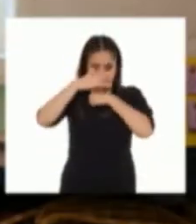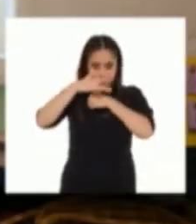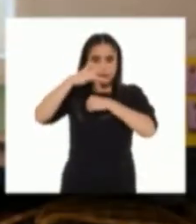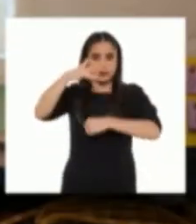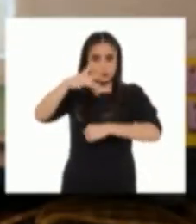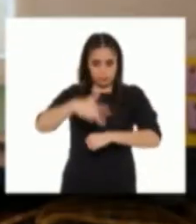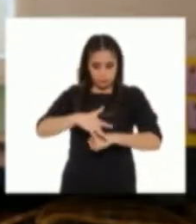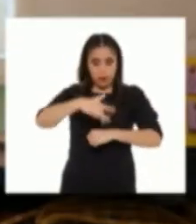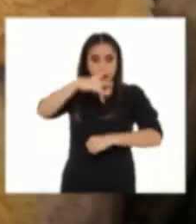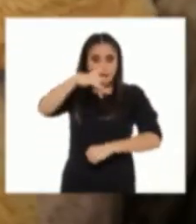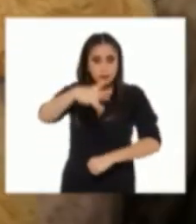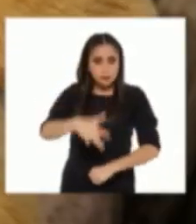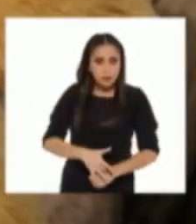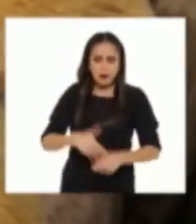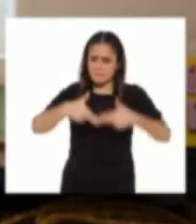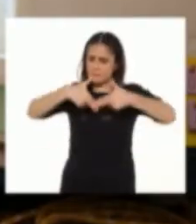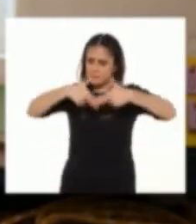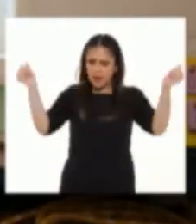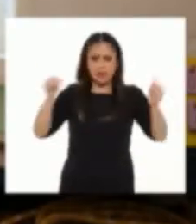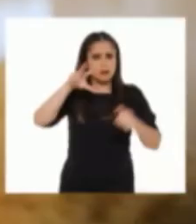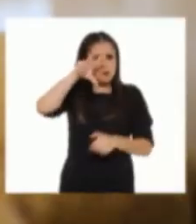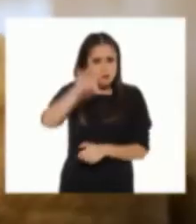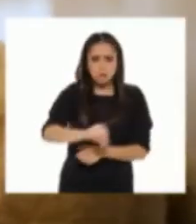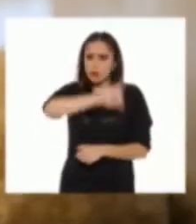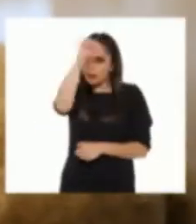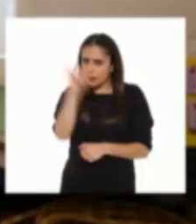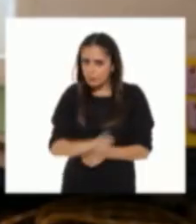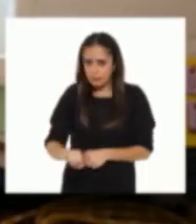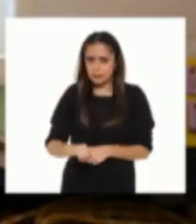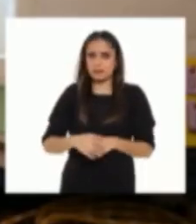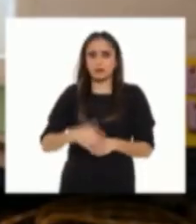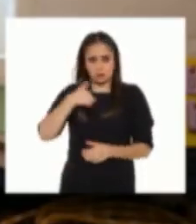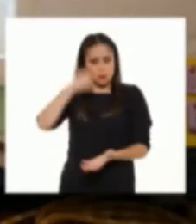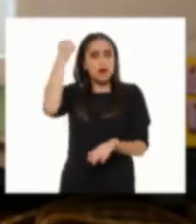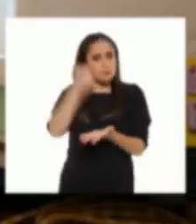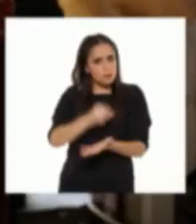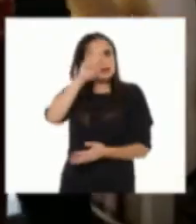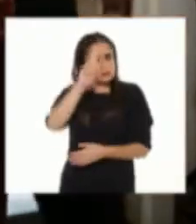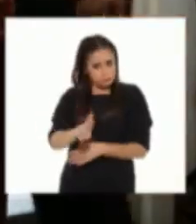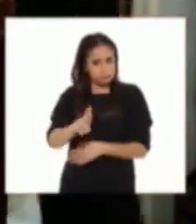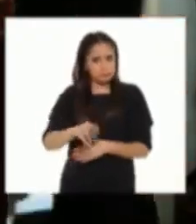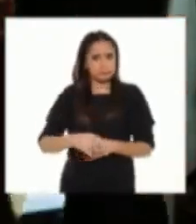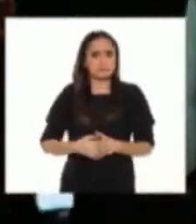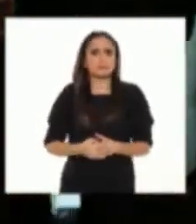Nadie debe tocarte aquí, aquí, ni aquí, nunca. Yo exijo respeto.